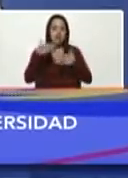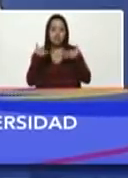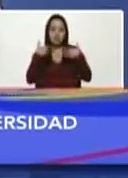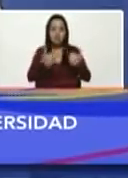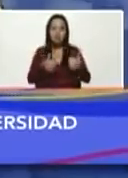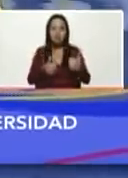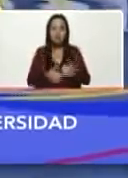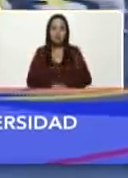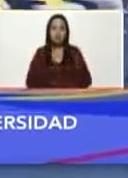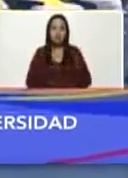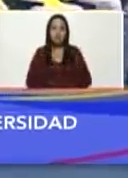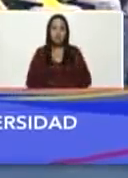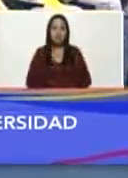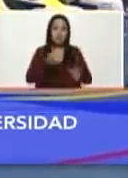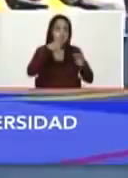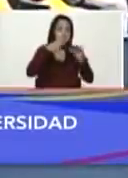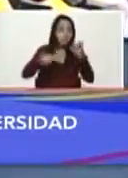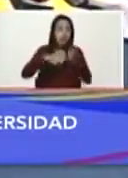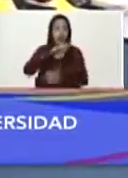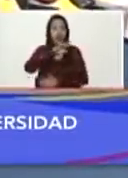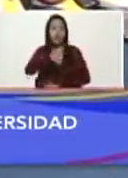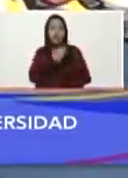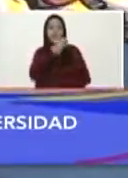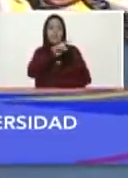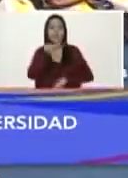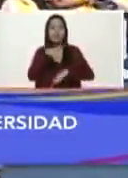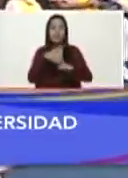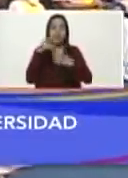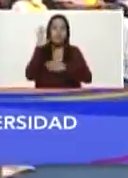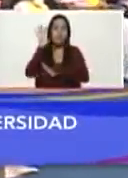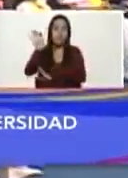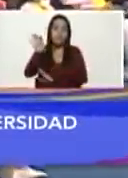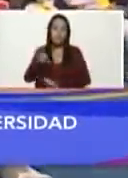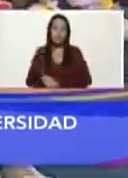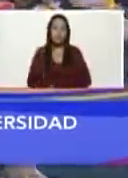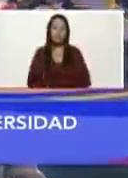Salud y en las universidades nacionales del país.